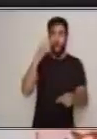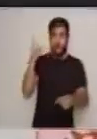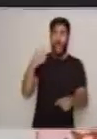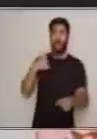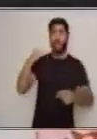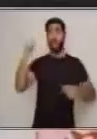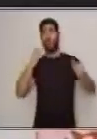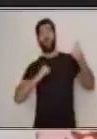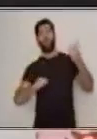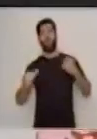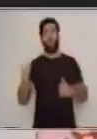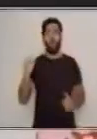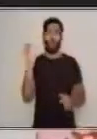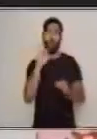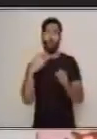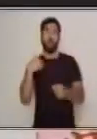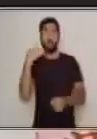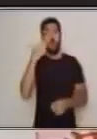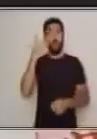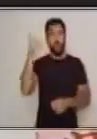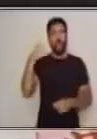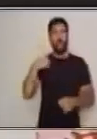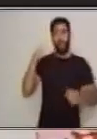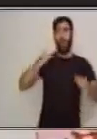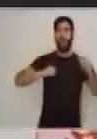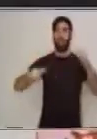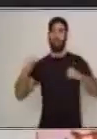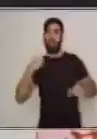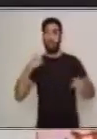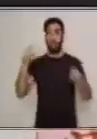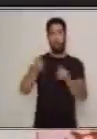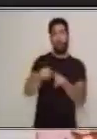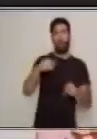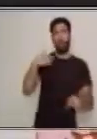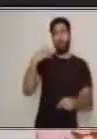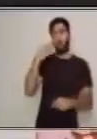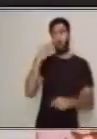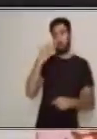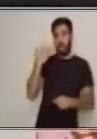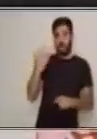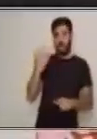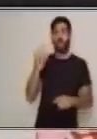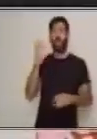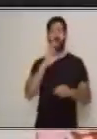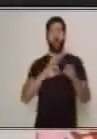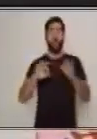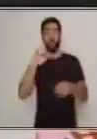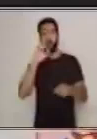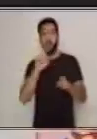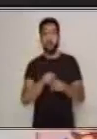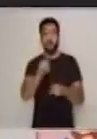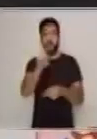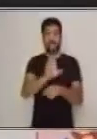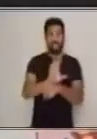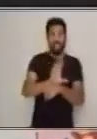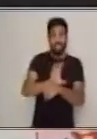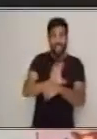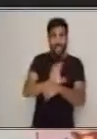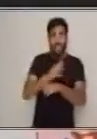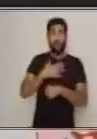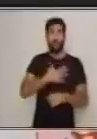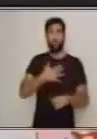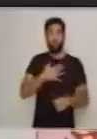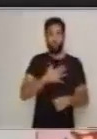en los gestos de su rostro. Entonces podemos cambiar de roles. O puedes también imitar una caricatura